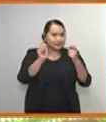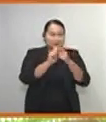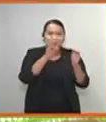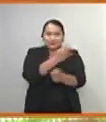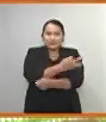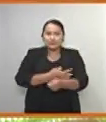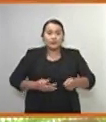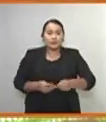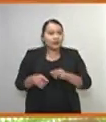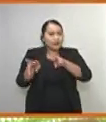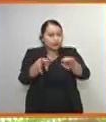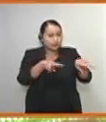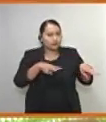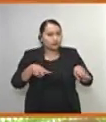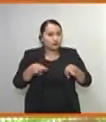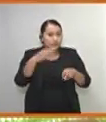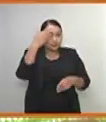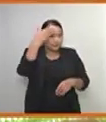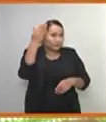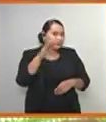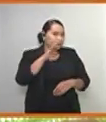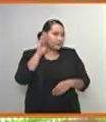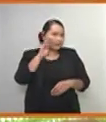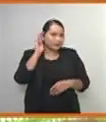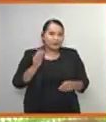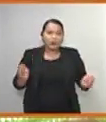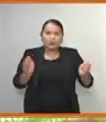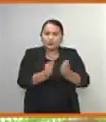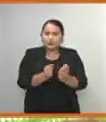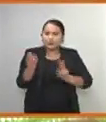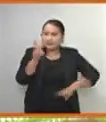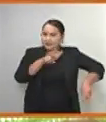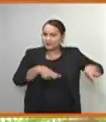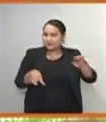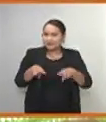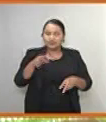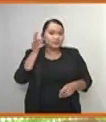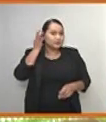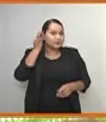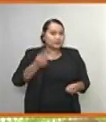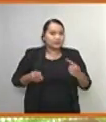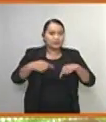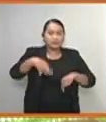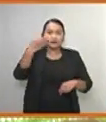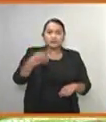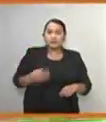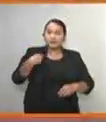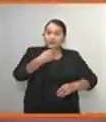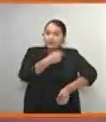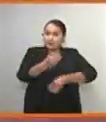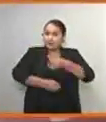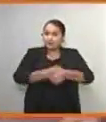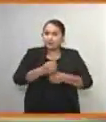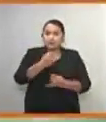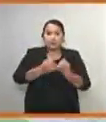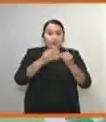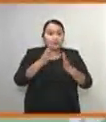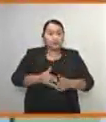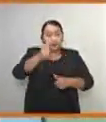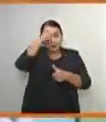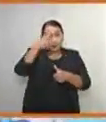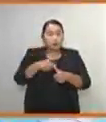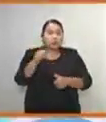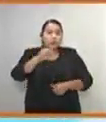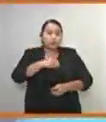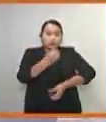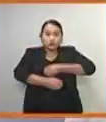estamos completamente en vivo. Les saluda Belinda Roca en compañía de nuestra auditora, quien le da transparencia a cada uno de los sorteos. Jugadores, te recuerdo que el sorteo de las 9 de la